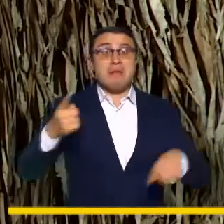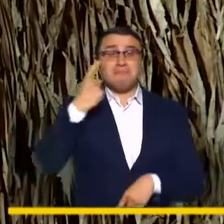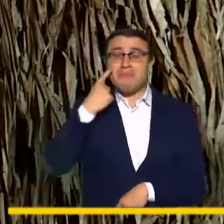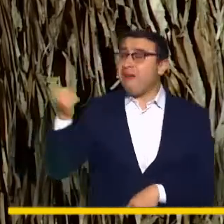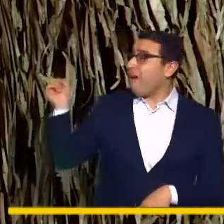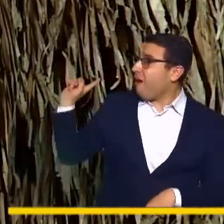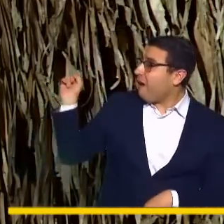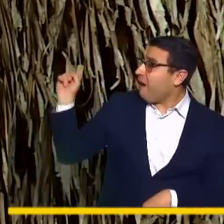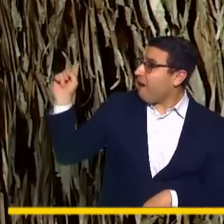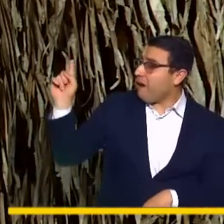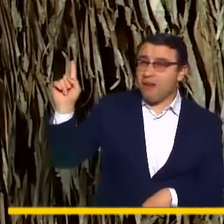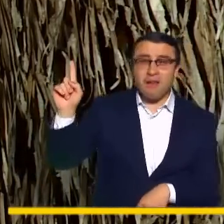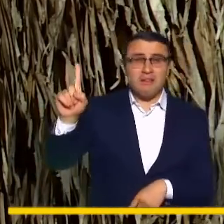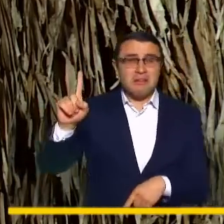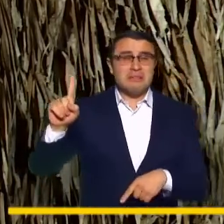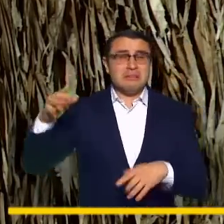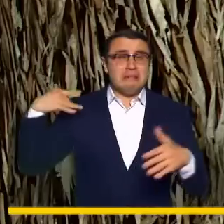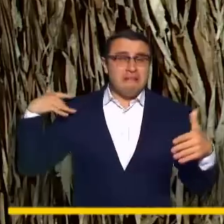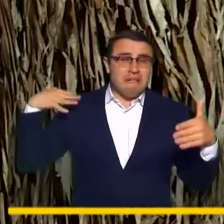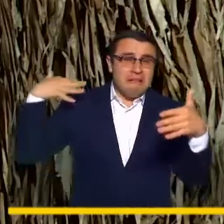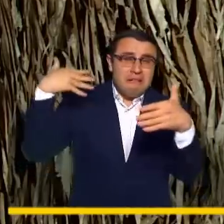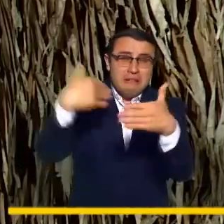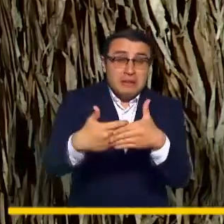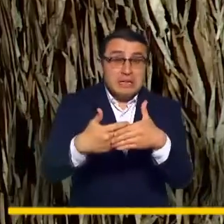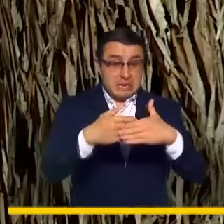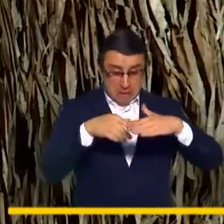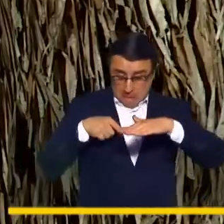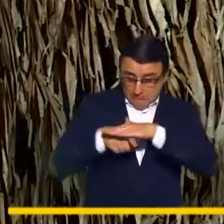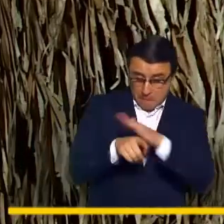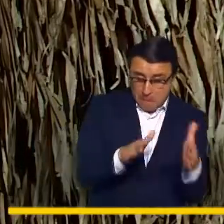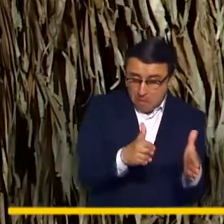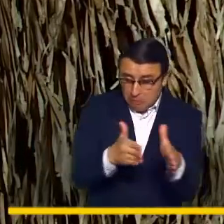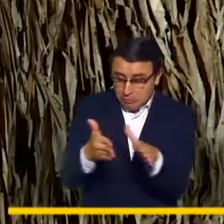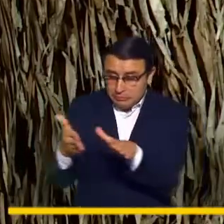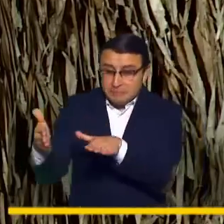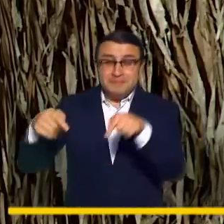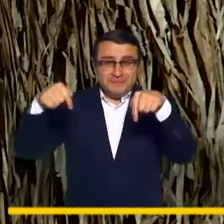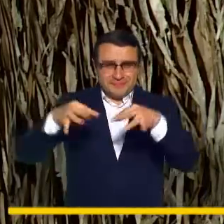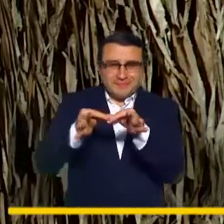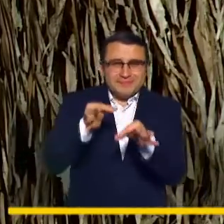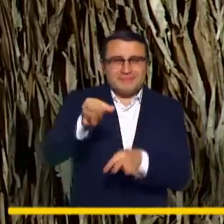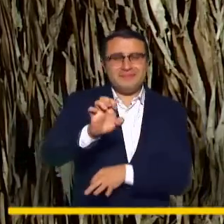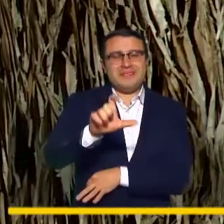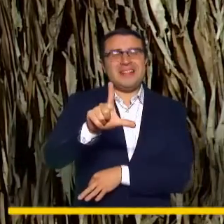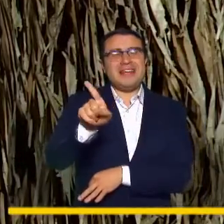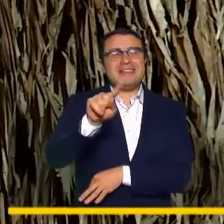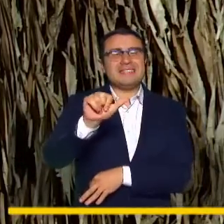a través de estas décadas después de la masacre del Salado.